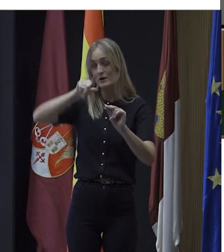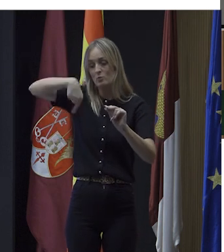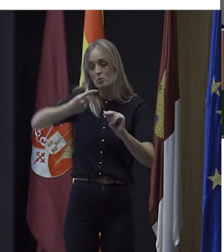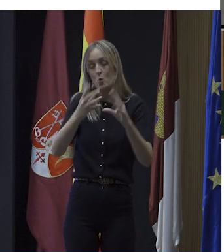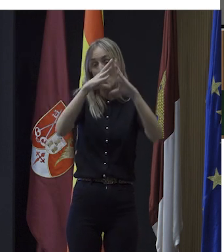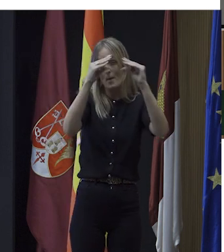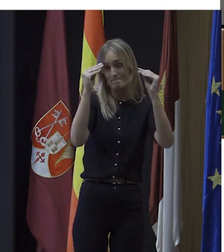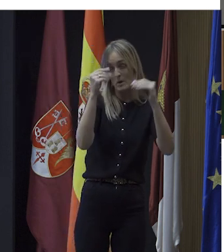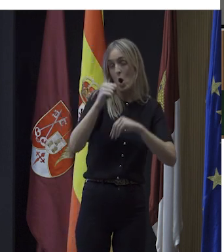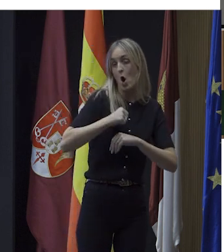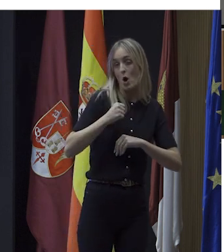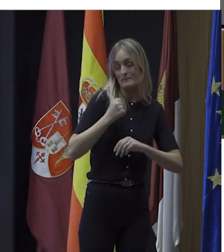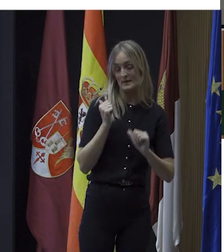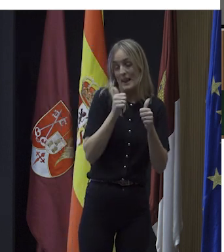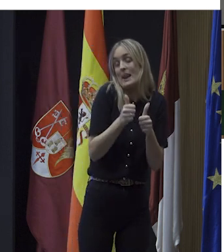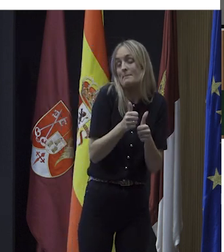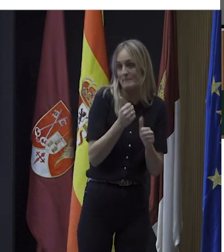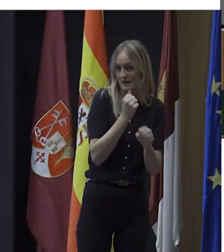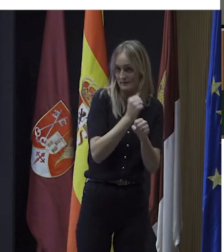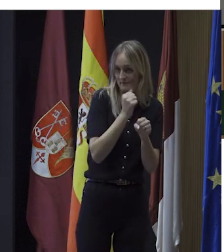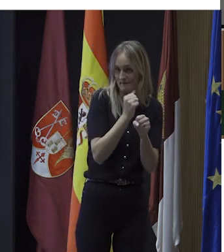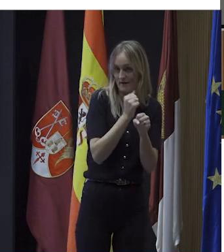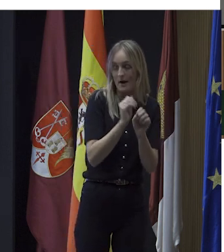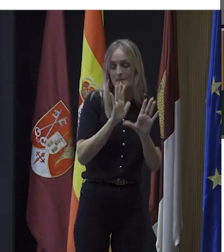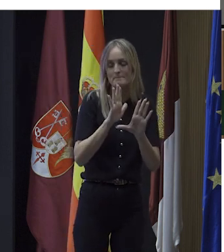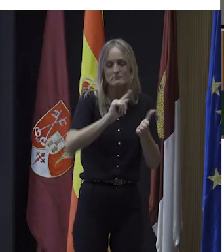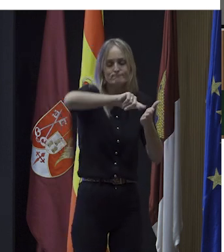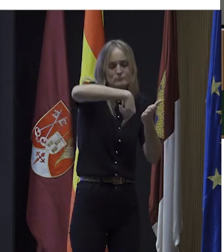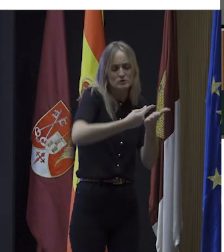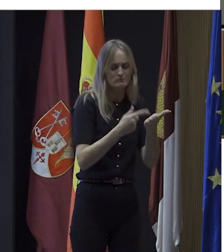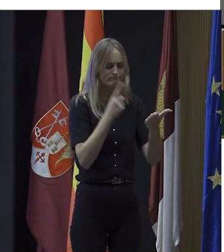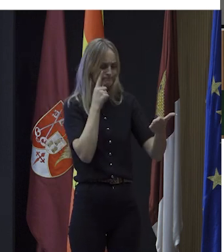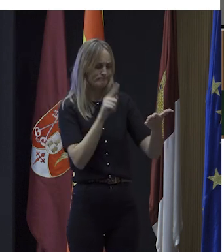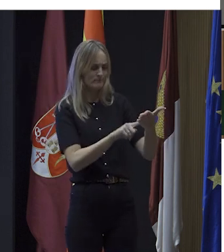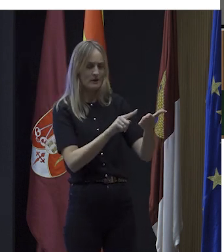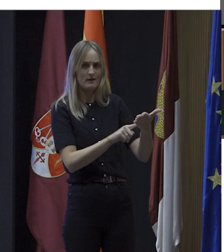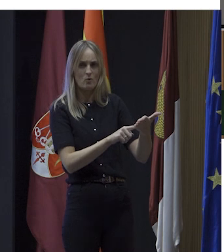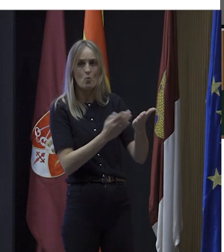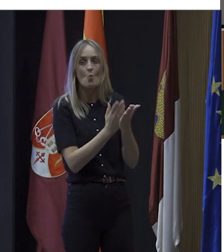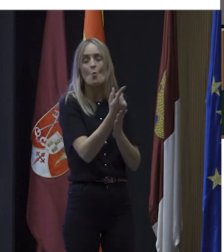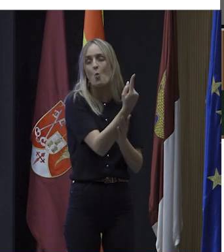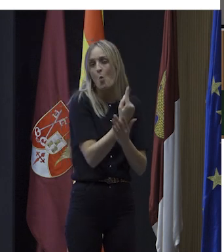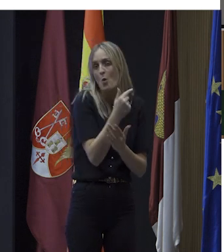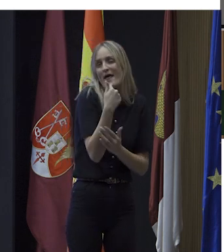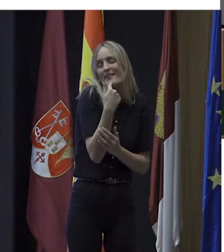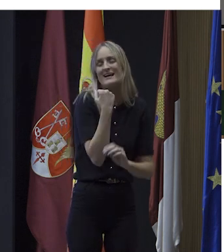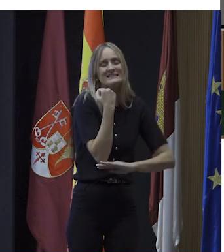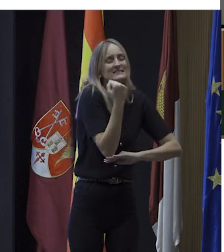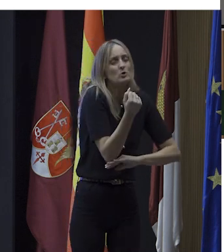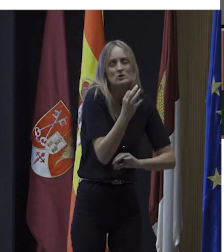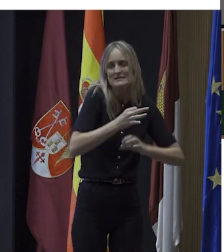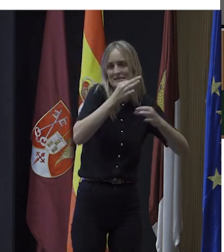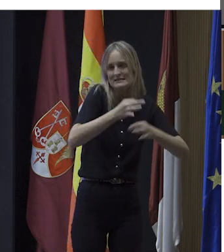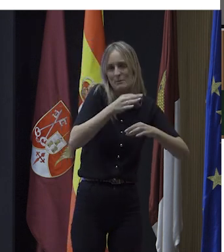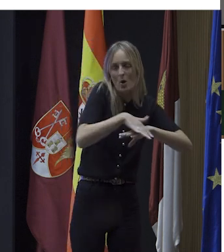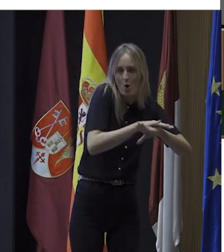hospital, pero parece que en el contrato que le ofrecieron había alguna cláusula que tenía que como darle apoyo siempre al gobierno, al